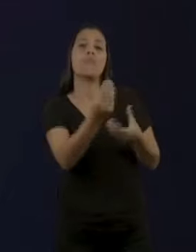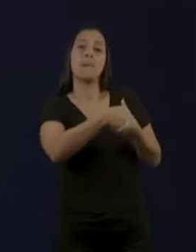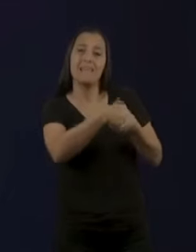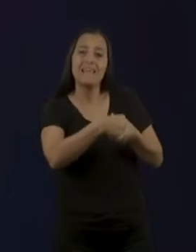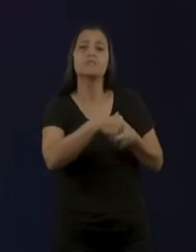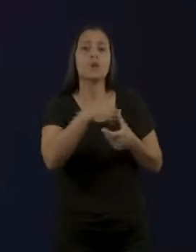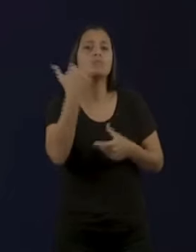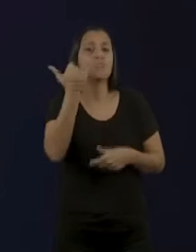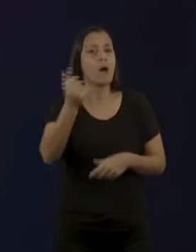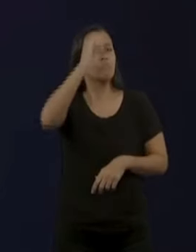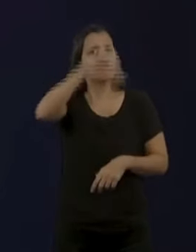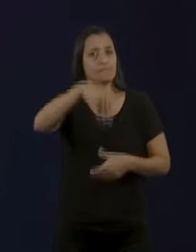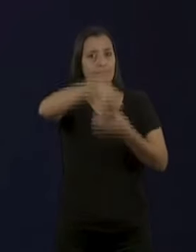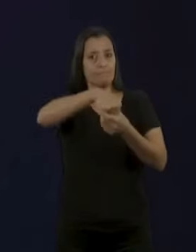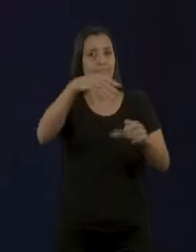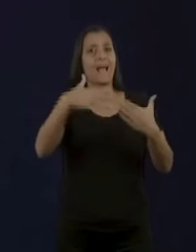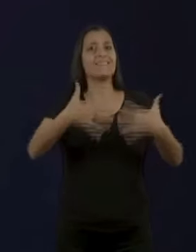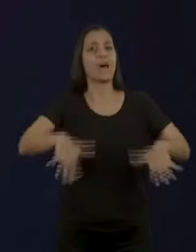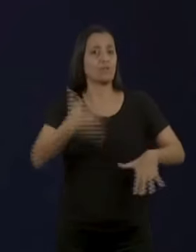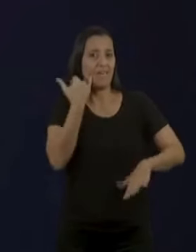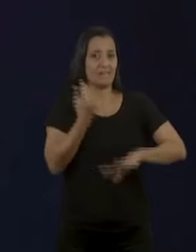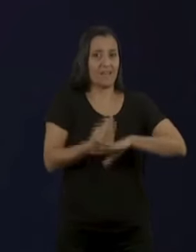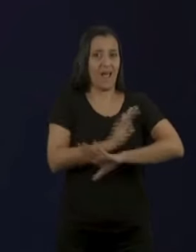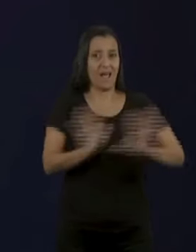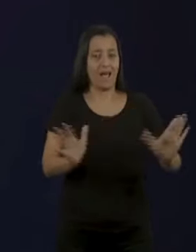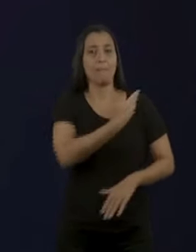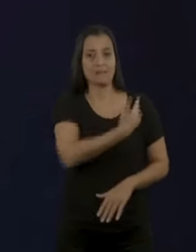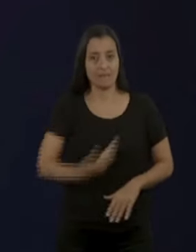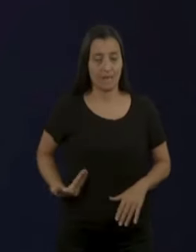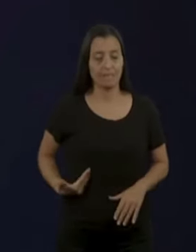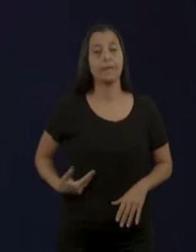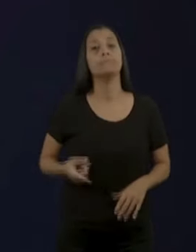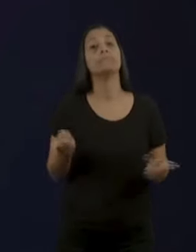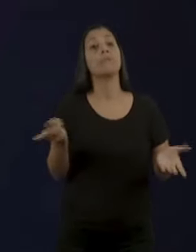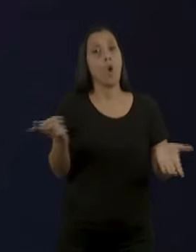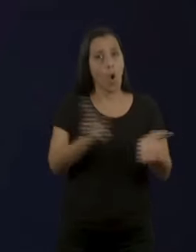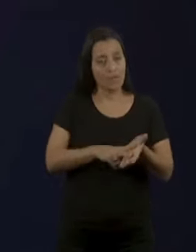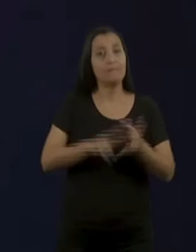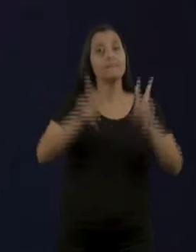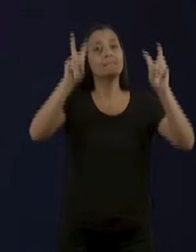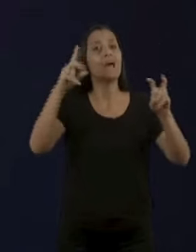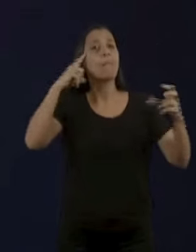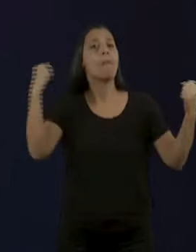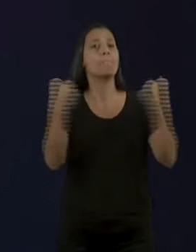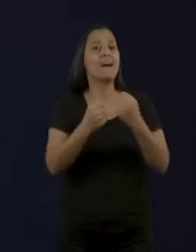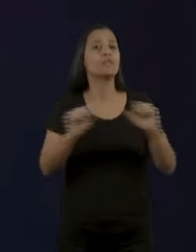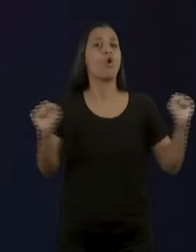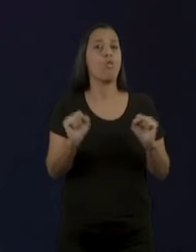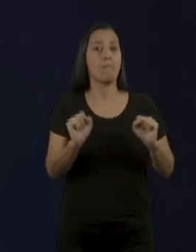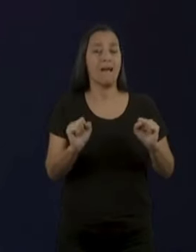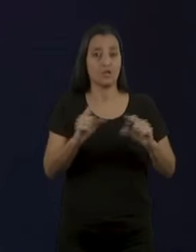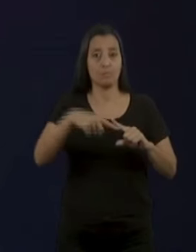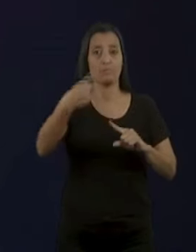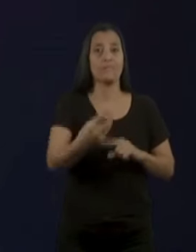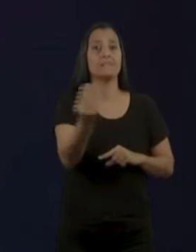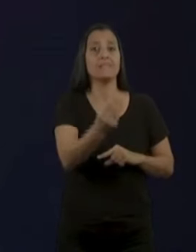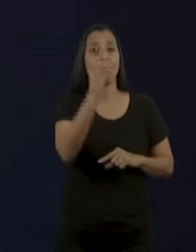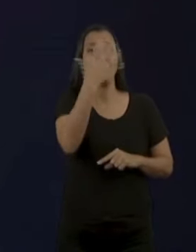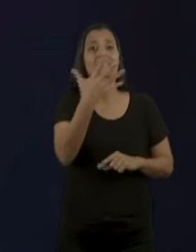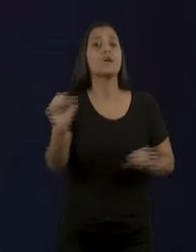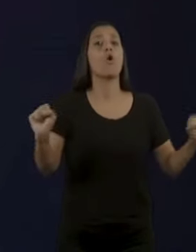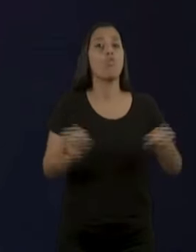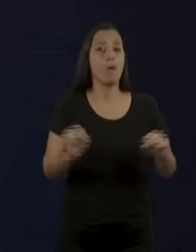rosada eh No a ver el vuelvo con lo mismo el pacto de mayo a realizarse el sábado 25 de